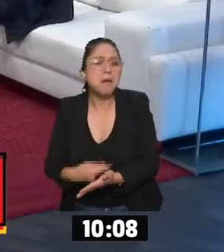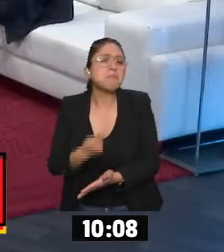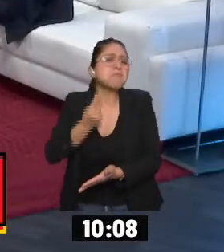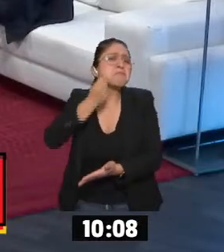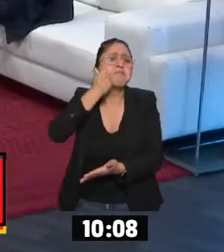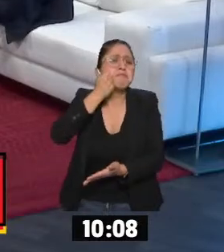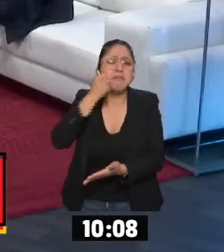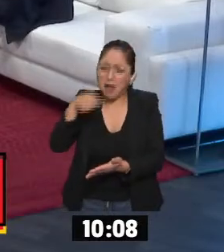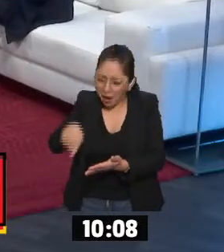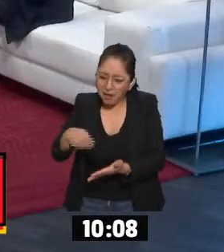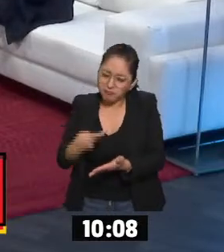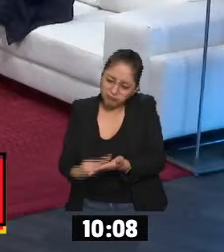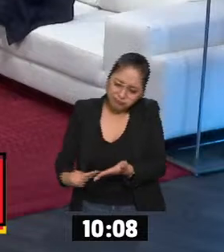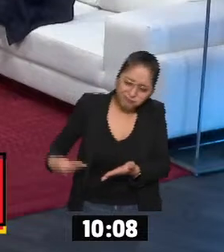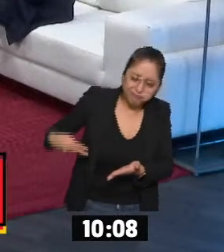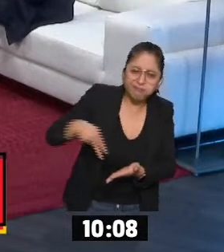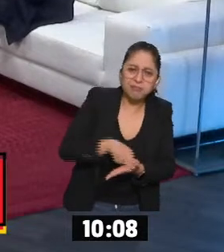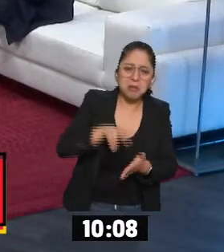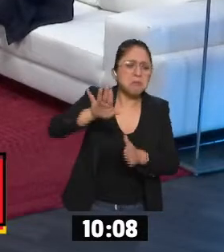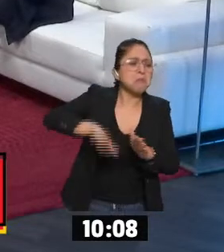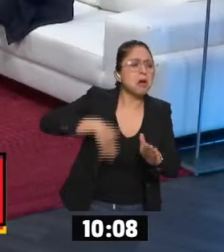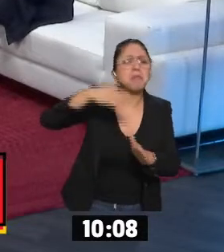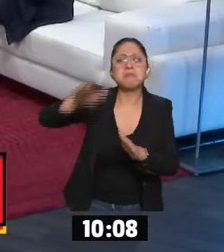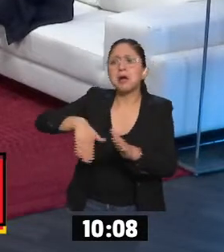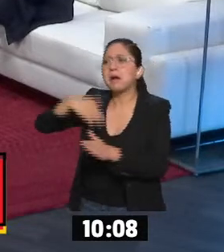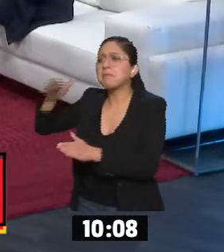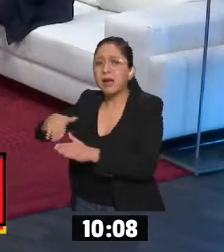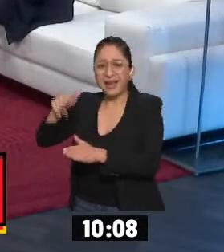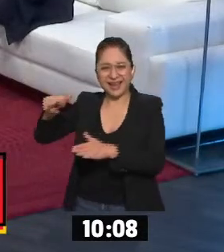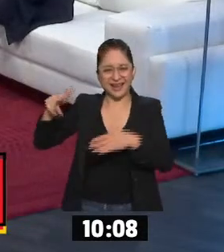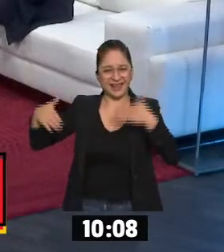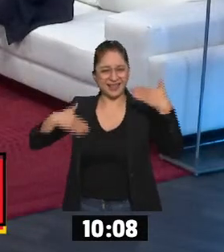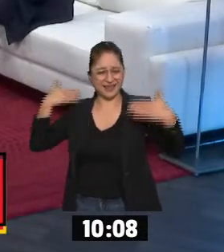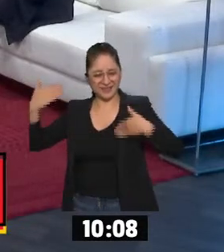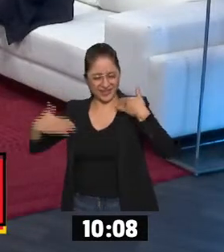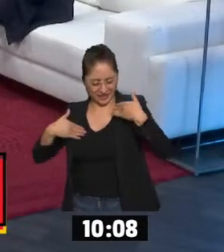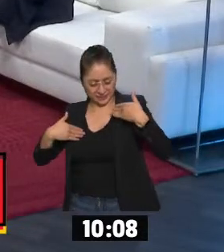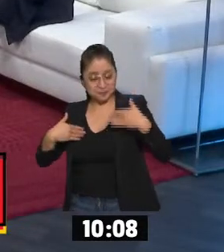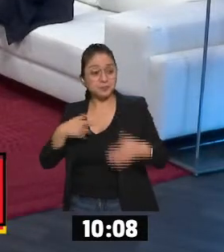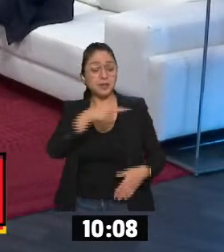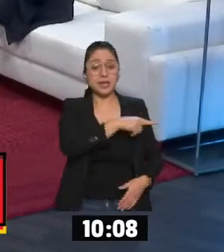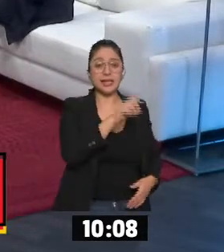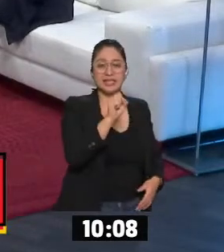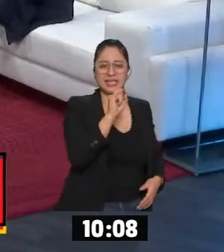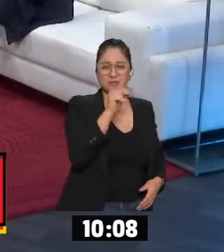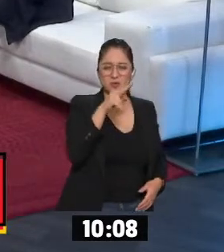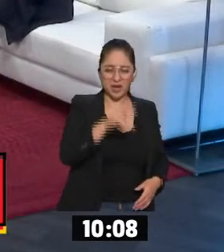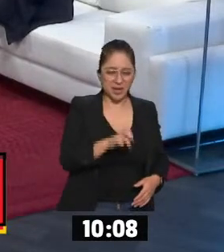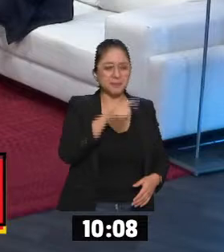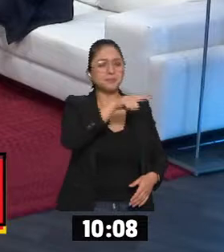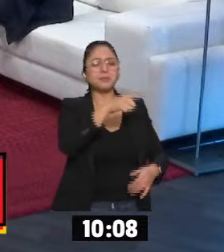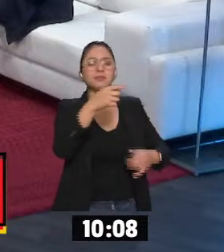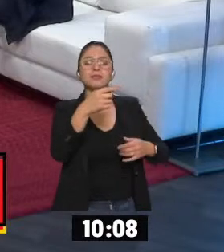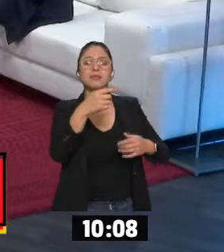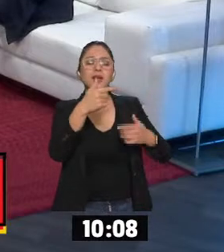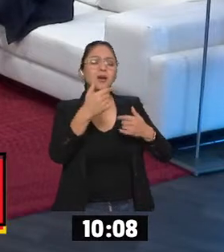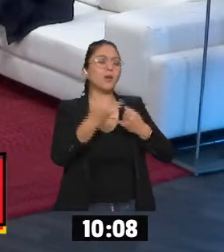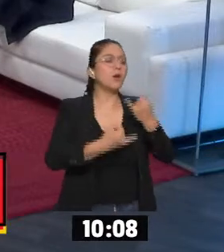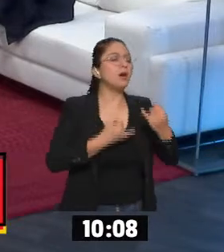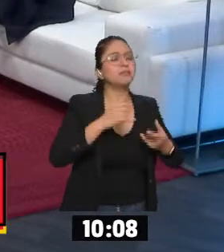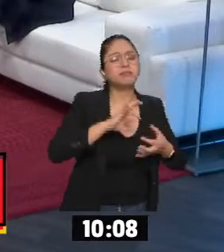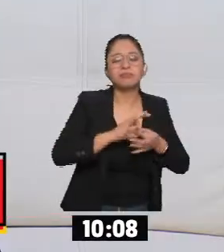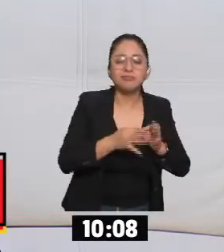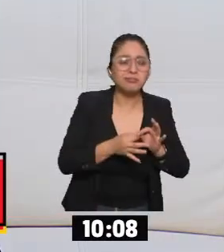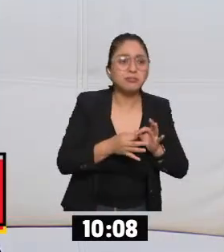divertido. Se estaban divirtiendo. Y Simone Weil lo dijo, no me estoy divirtiendo. Así es, cuando te dejas de divertir en lo que haces... Ya bailó Berta Las Calmadas. Sí.